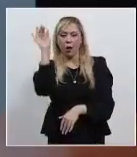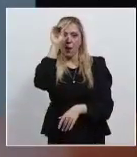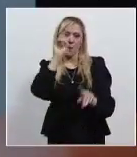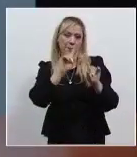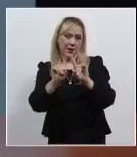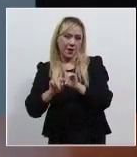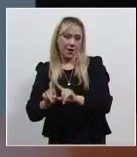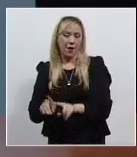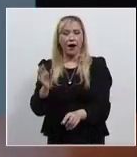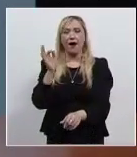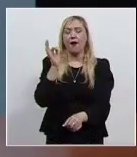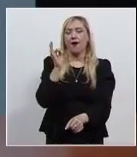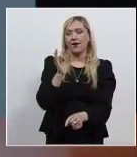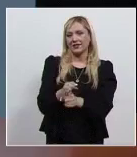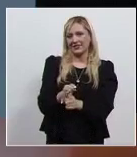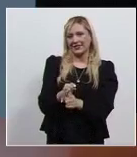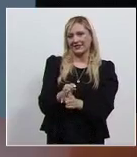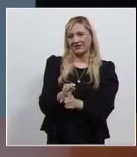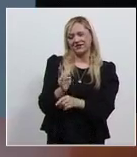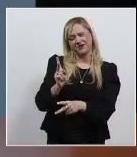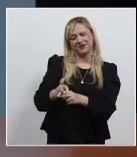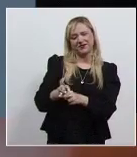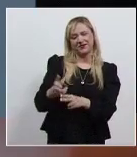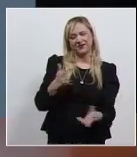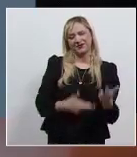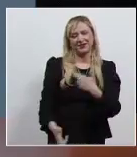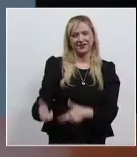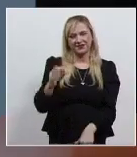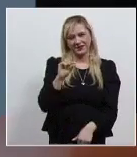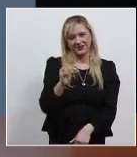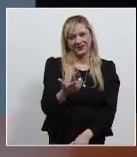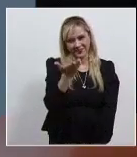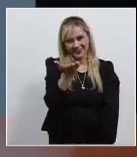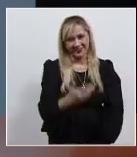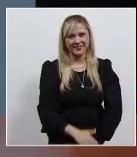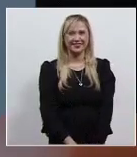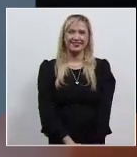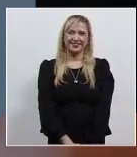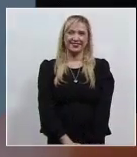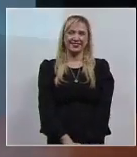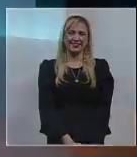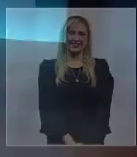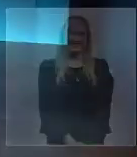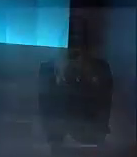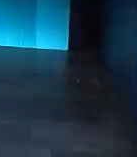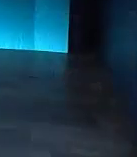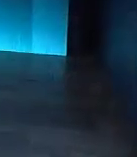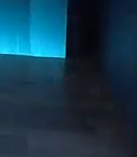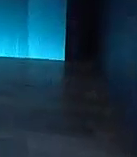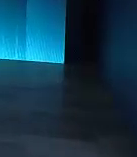Momento de ir a unos mensajes y rápidamente estaremos de regreso.